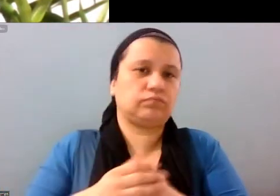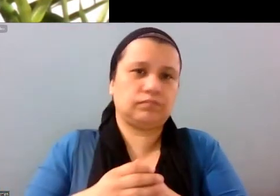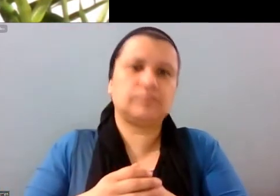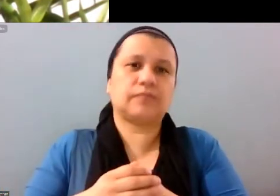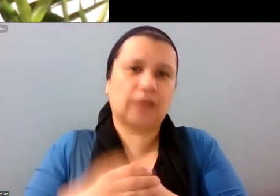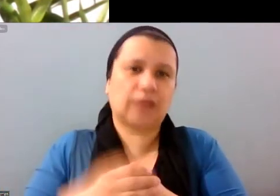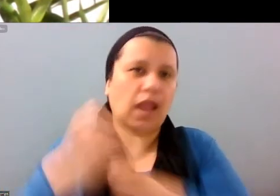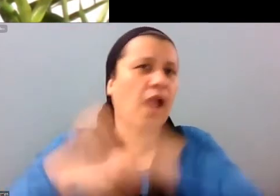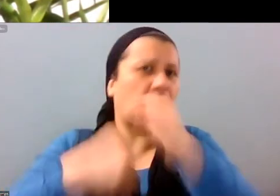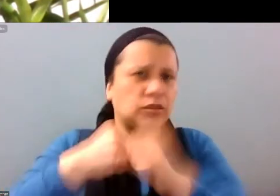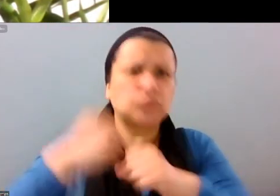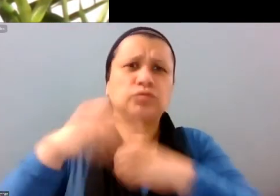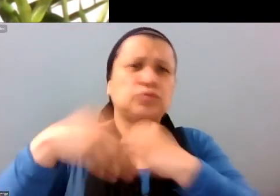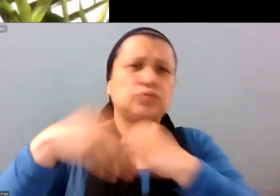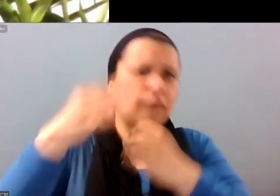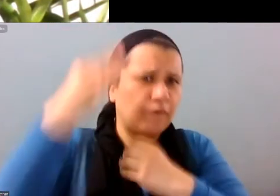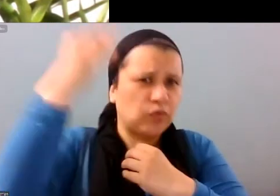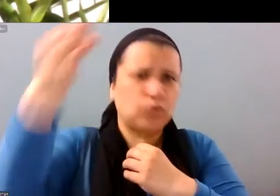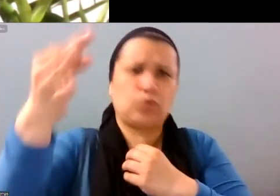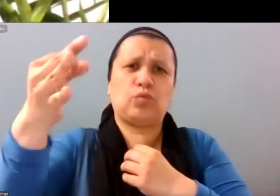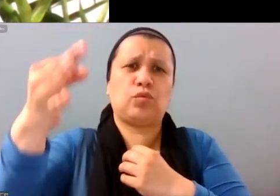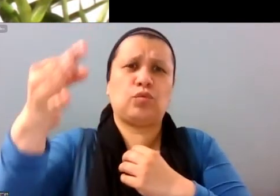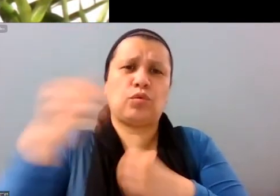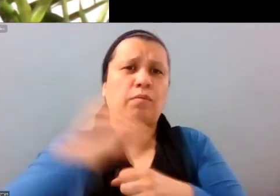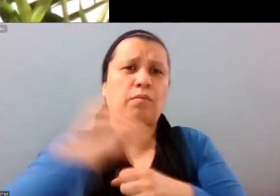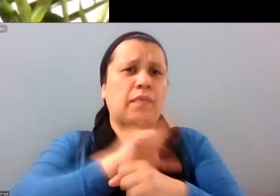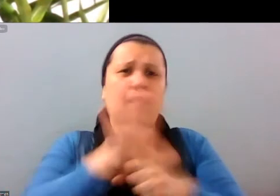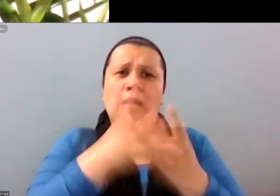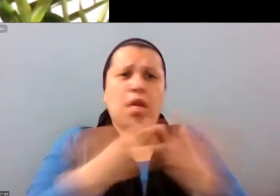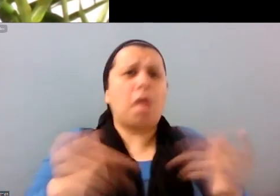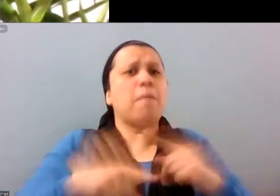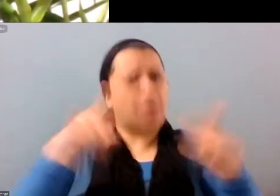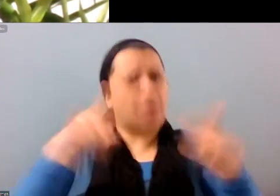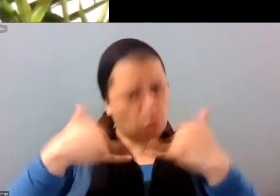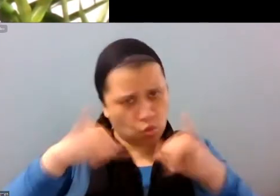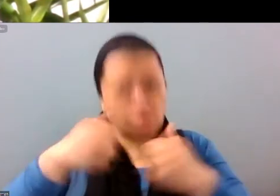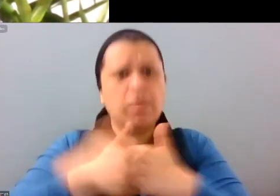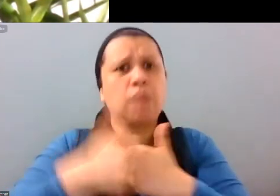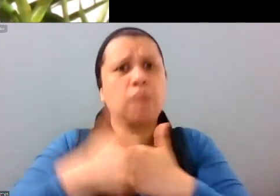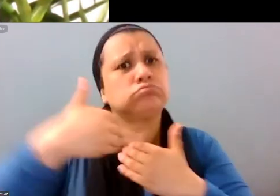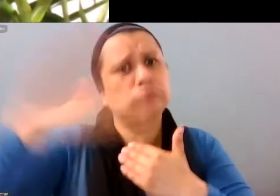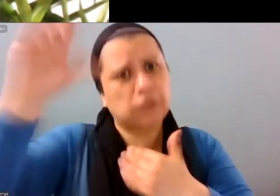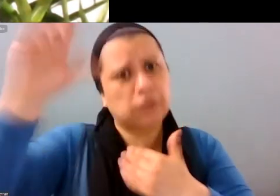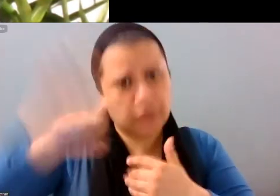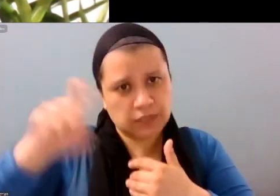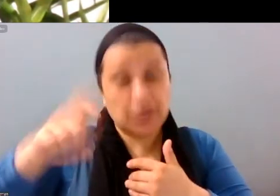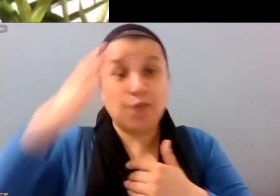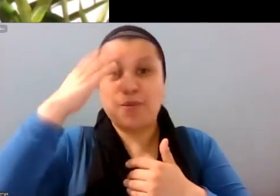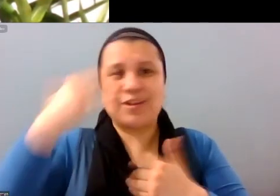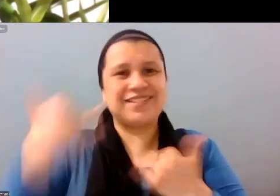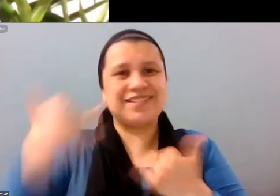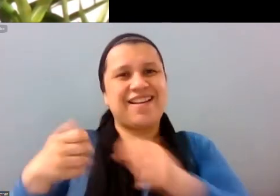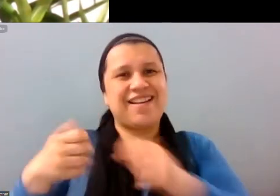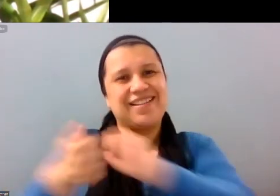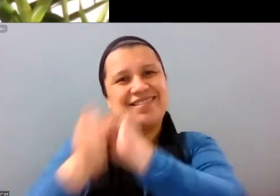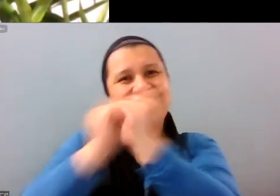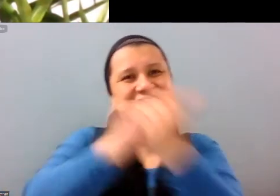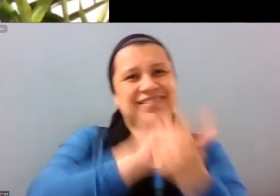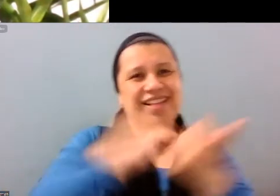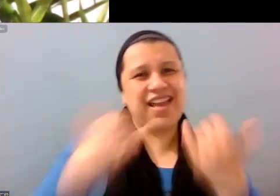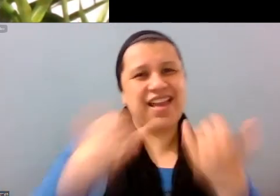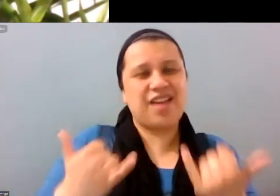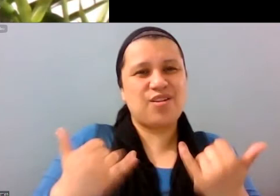en el futuro aún sin pandemia porque porque vamos a empezar en una transición hacia un modelo donde vamos